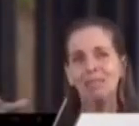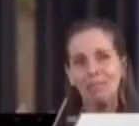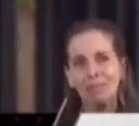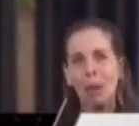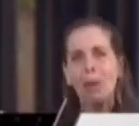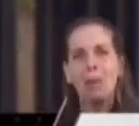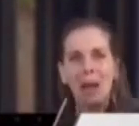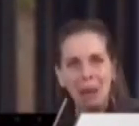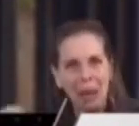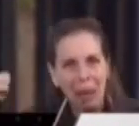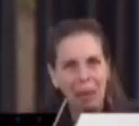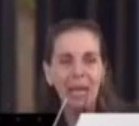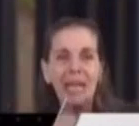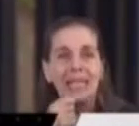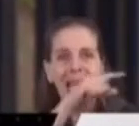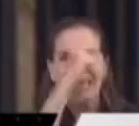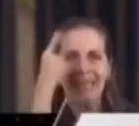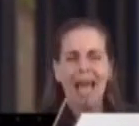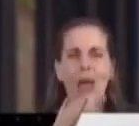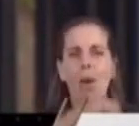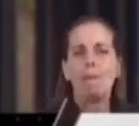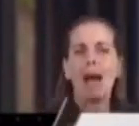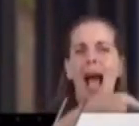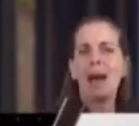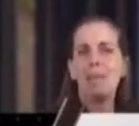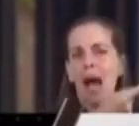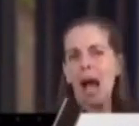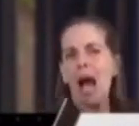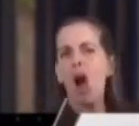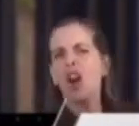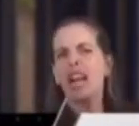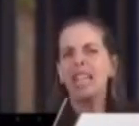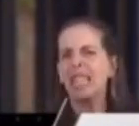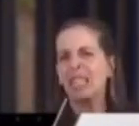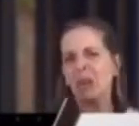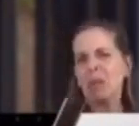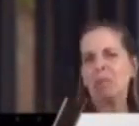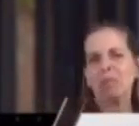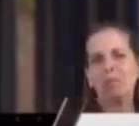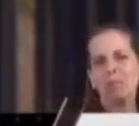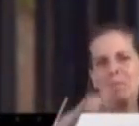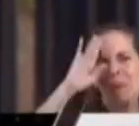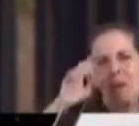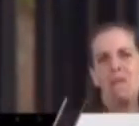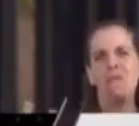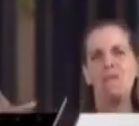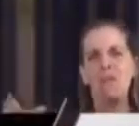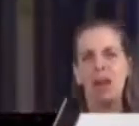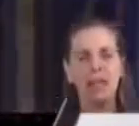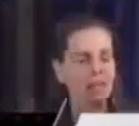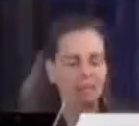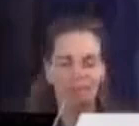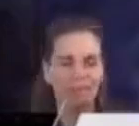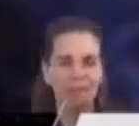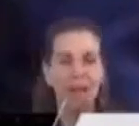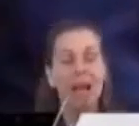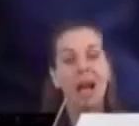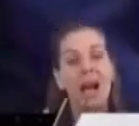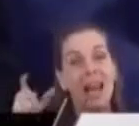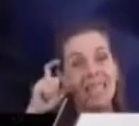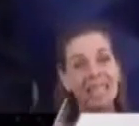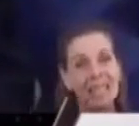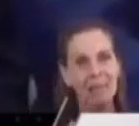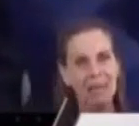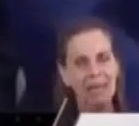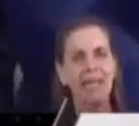estado financia grupos y organizaciones que no hacen otra cosa que desprestigiar a nuestras fuerzas a los héroes de malvinas y a